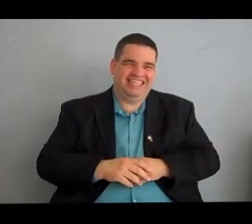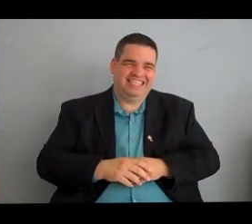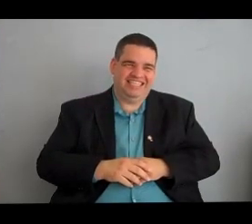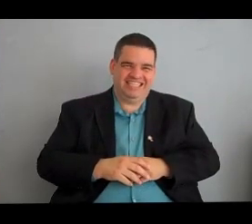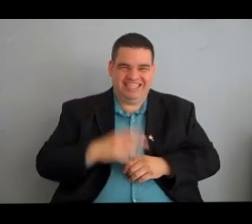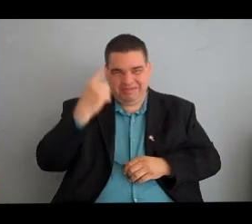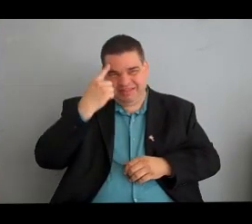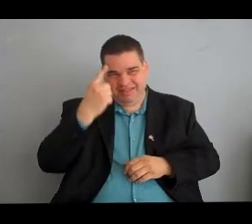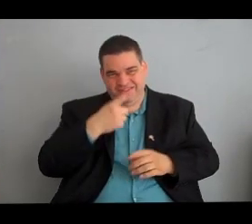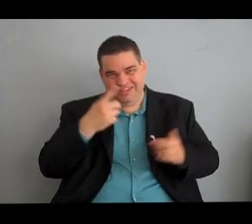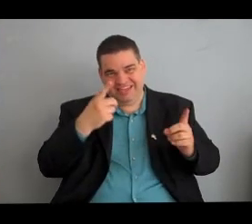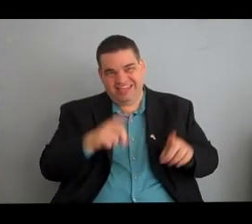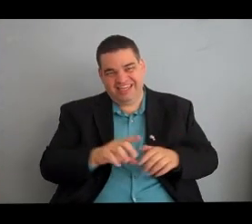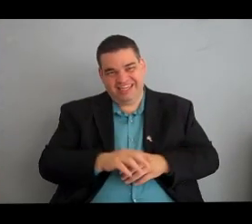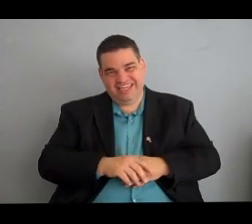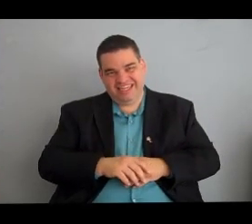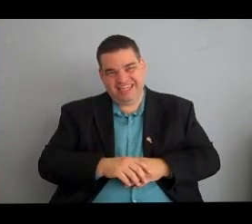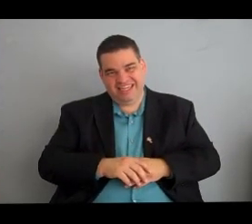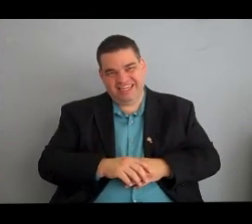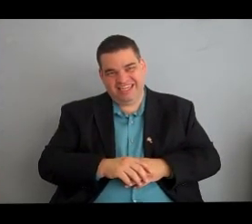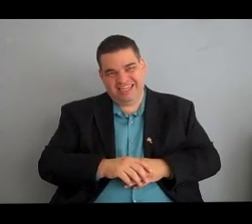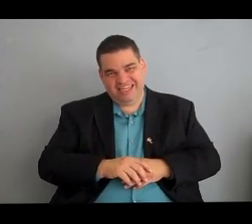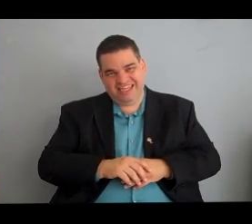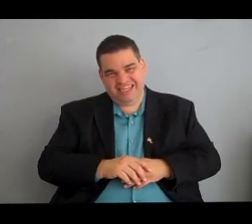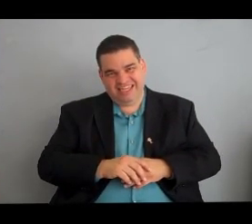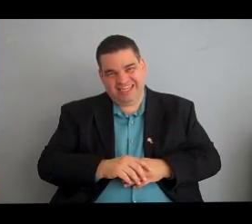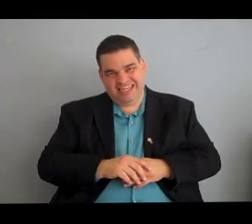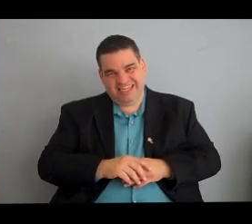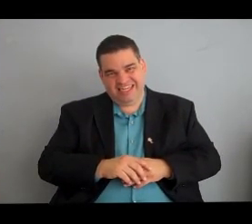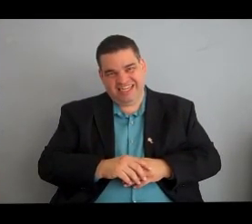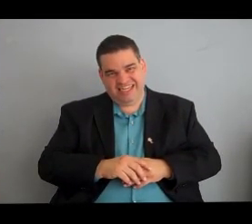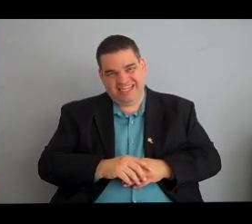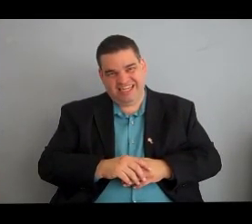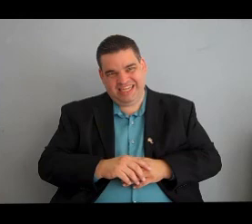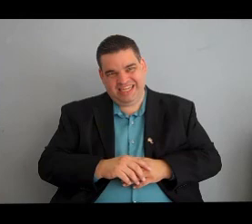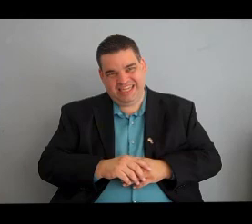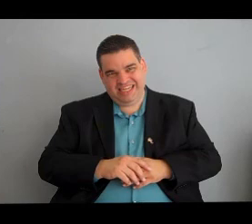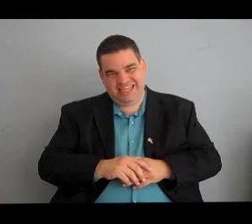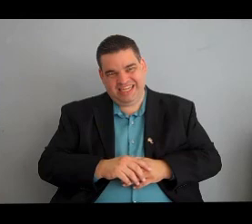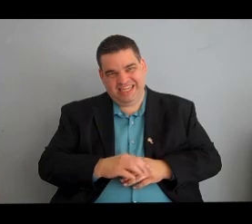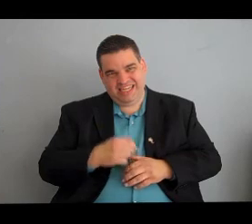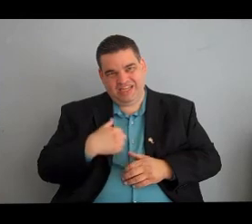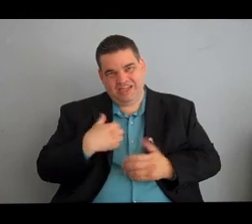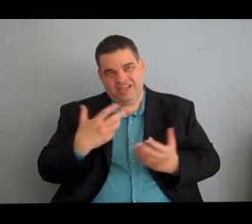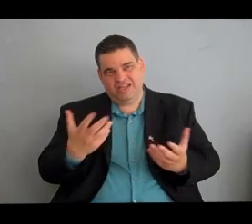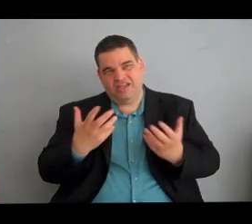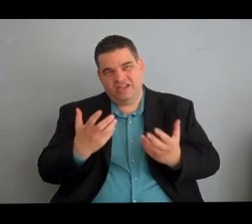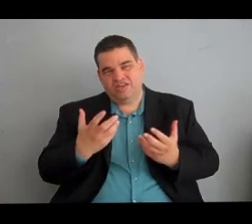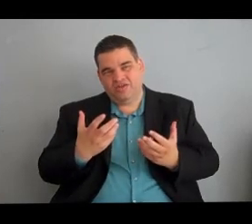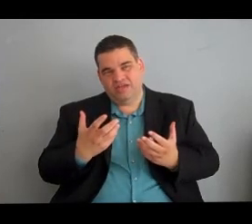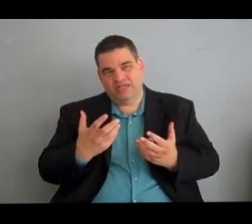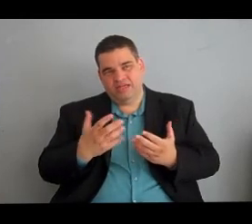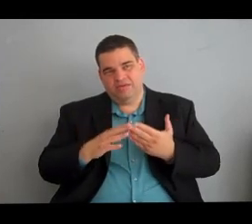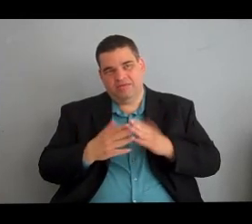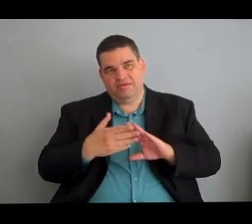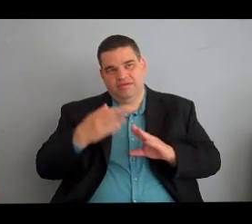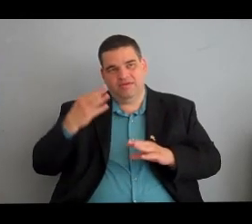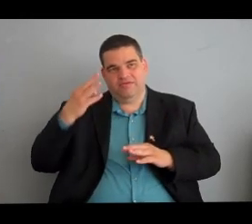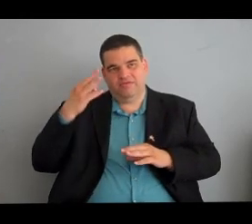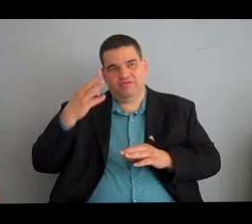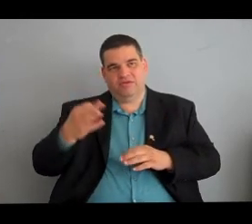tú, ya, tú ya estaba todo ya escrito. Hacer otra cosa en tu yo vida. Quería ser, estar en las Fuerzas Armadas. Ah, okay. Yo quería